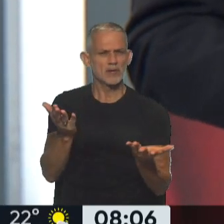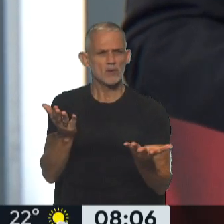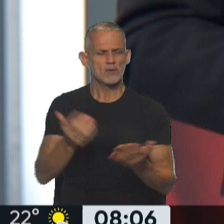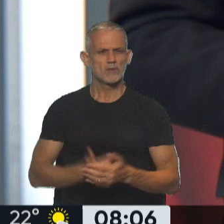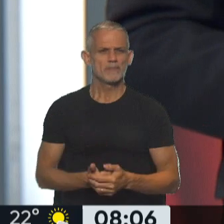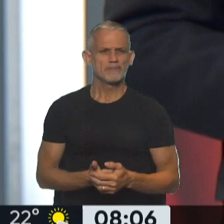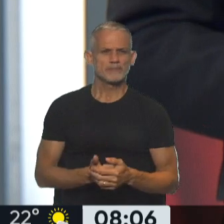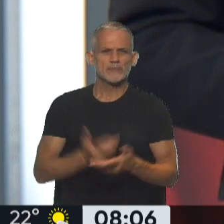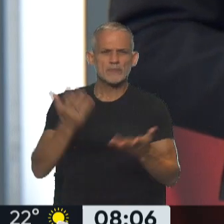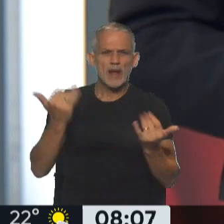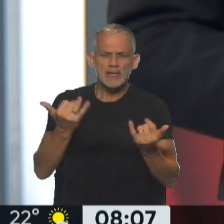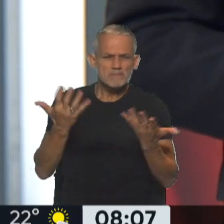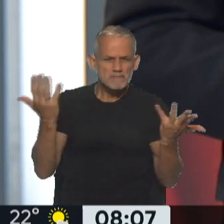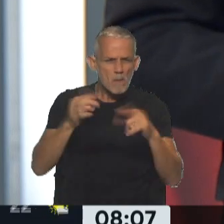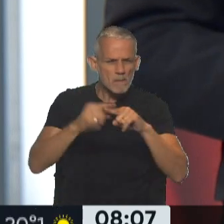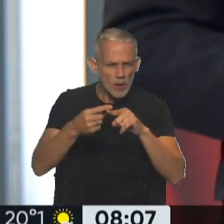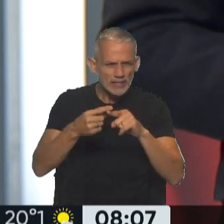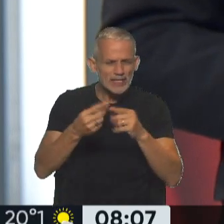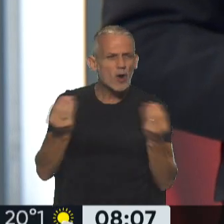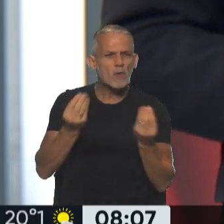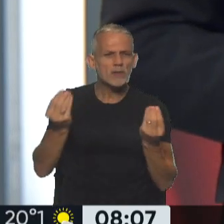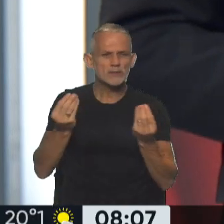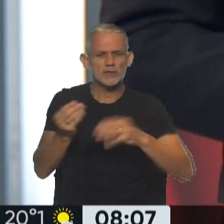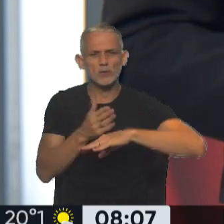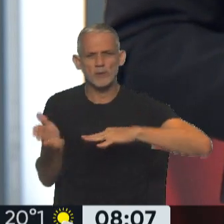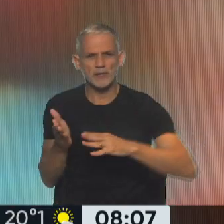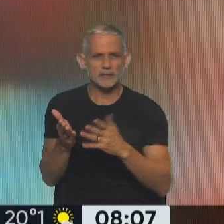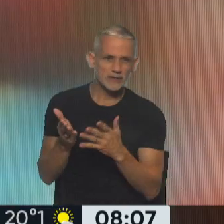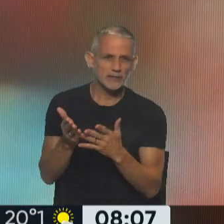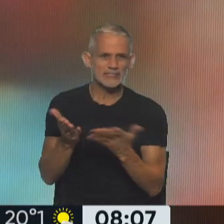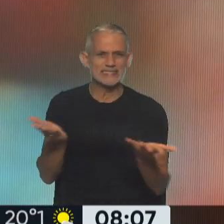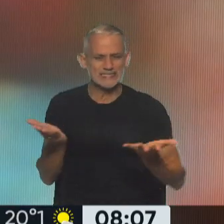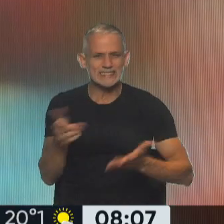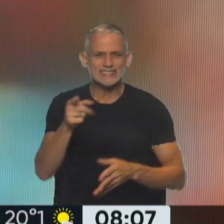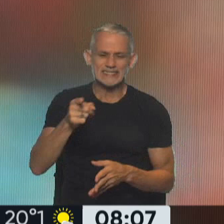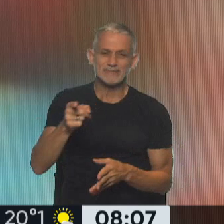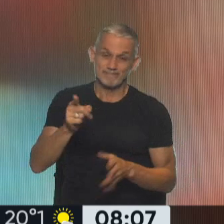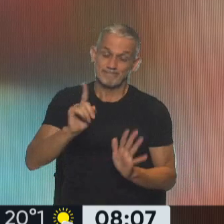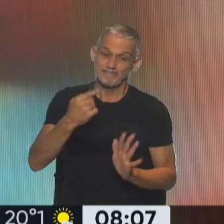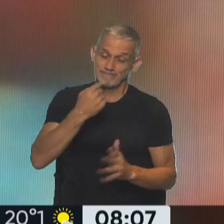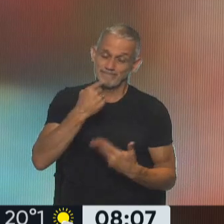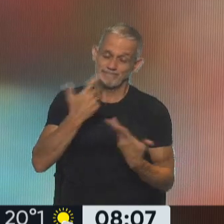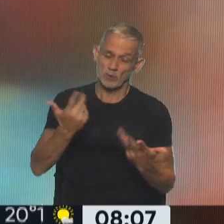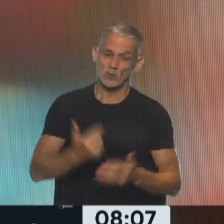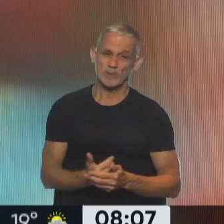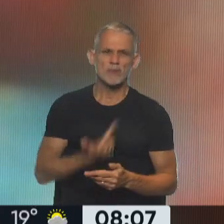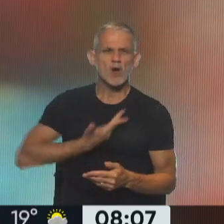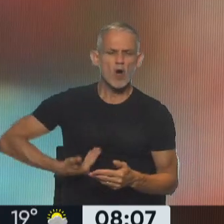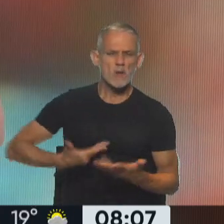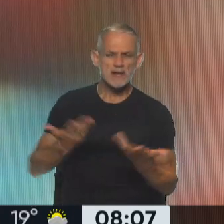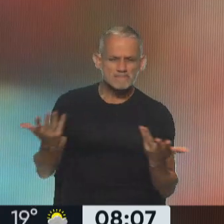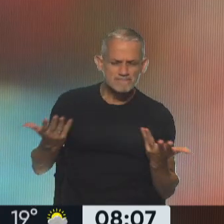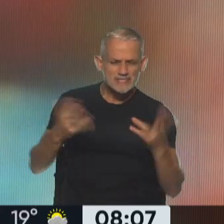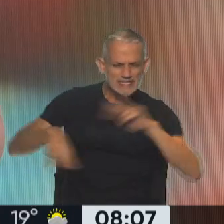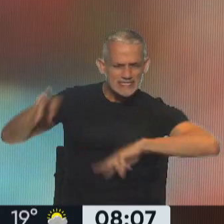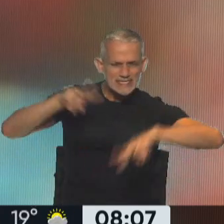productos. Ahora, ¿hay alguna cuestión política también en torno a toda esta situación? Bueno, esa es la pregunta, ¿no? ¿Qué pasa que el gobierno no le termina de encontrar el